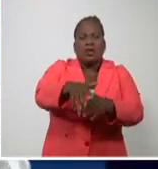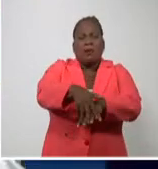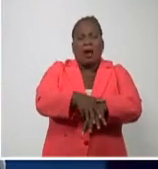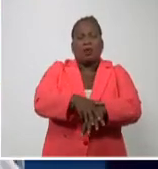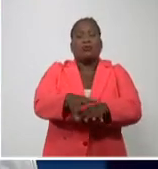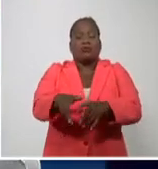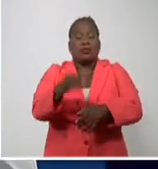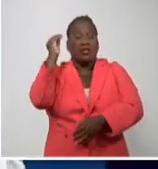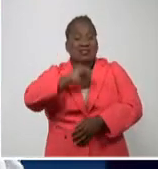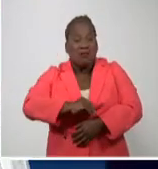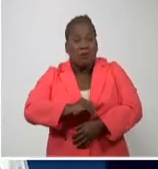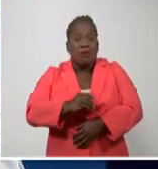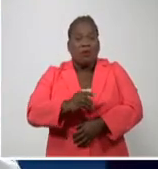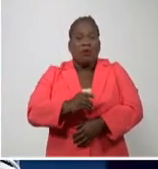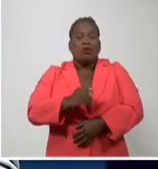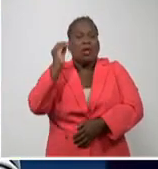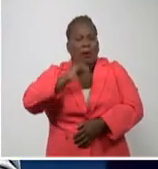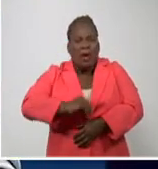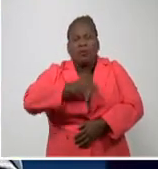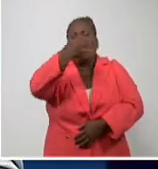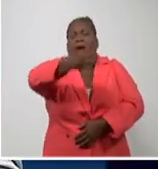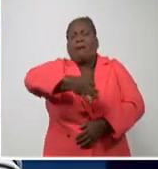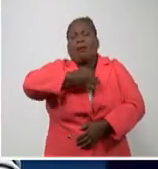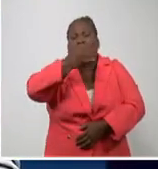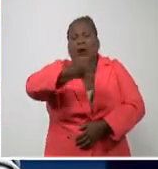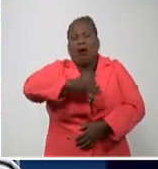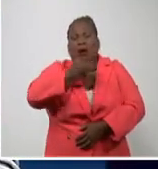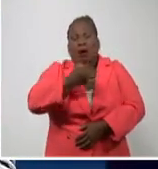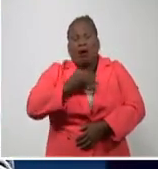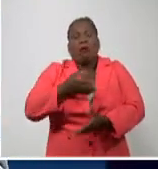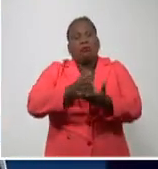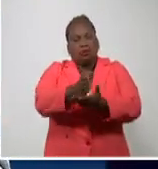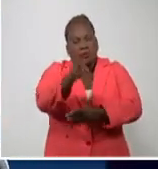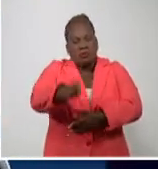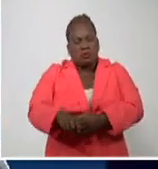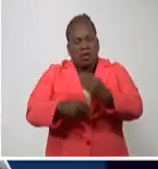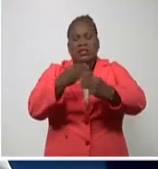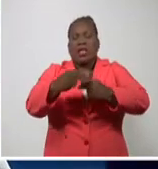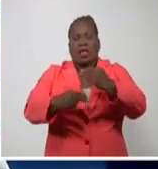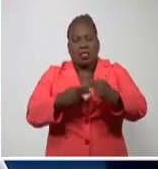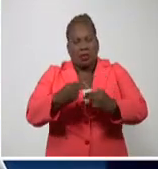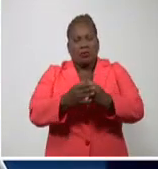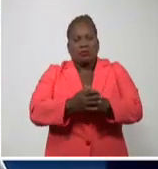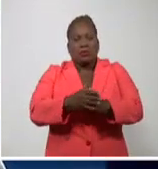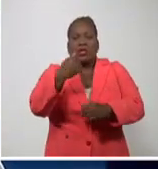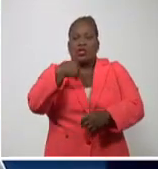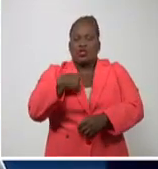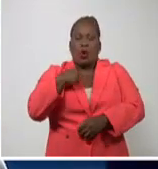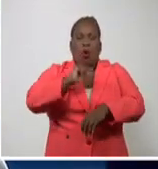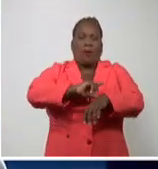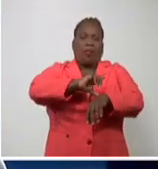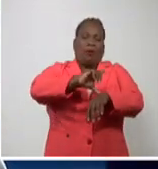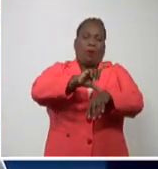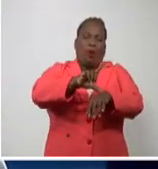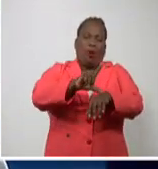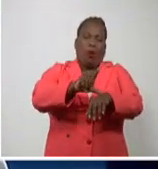ok, pero que se conoce y que se sigue haciendo. Y yo me demoro